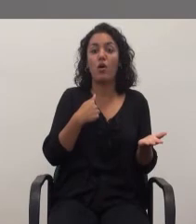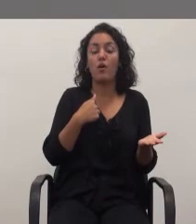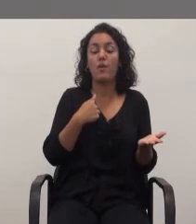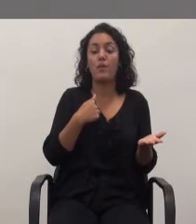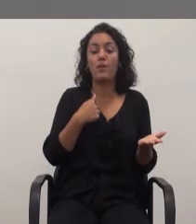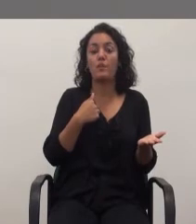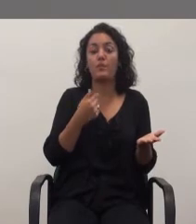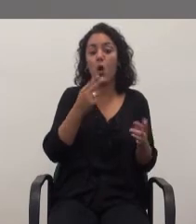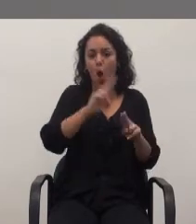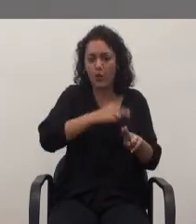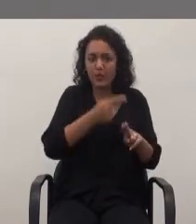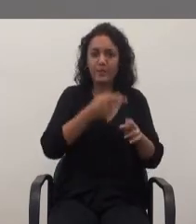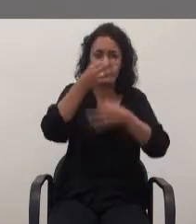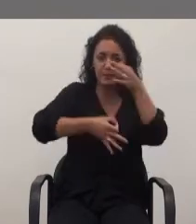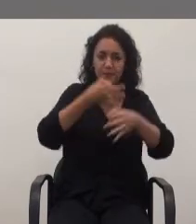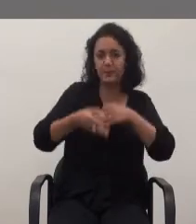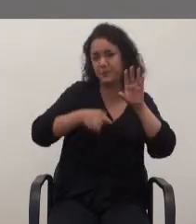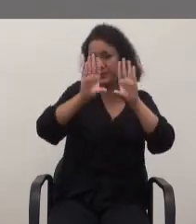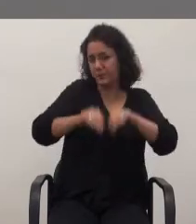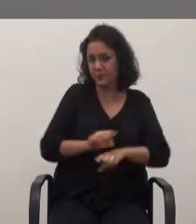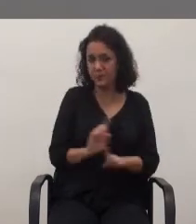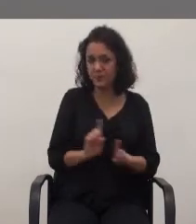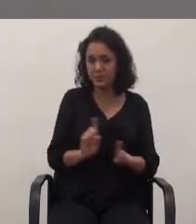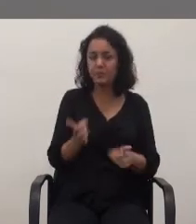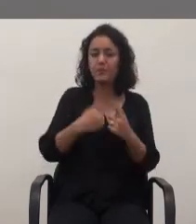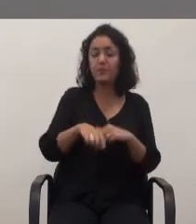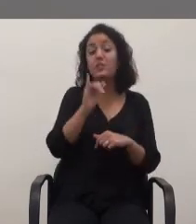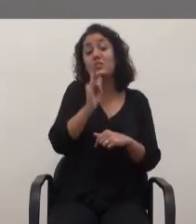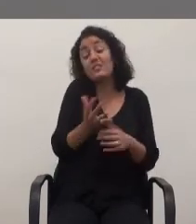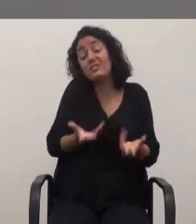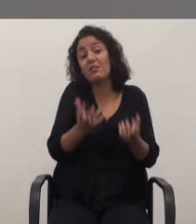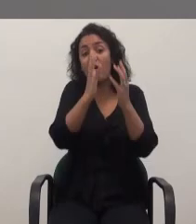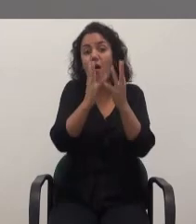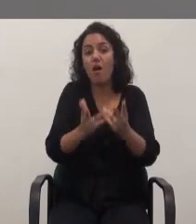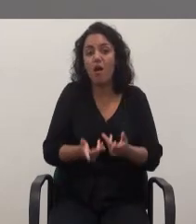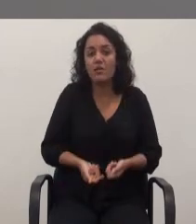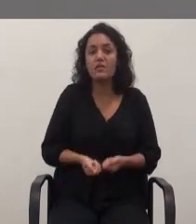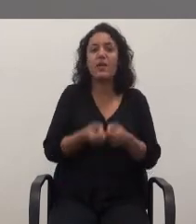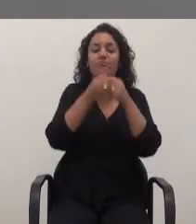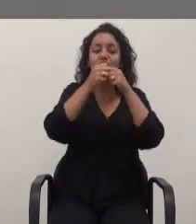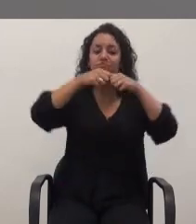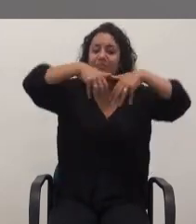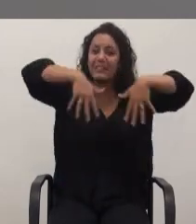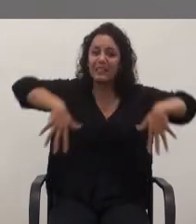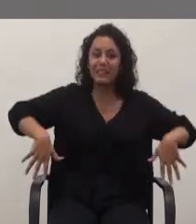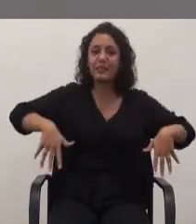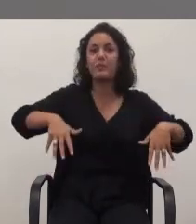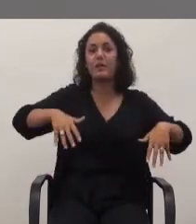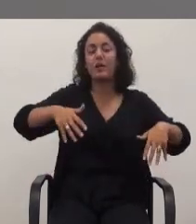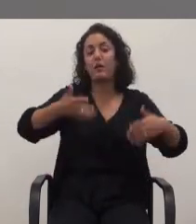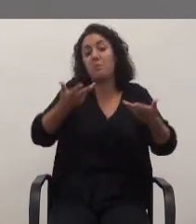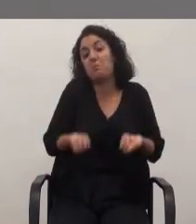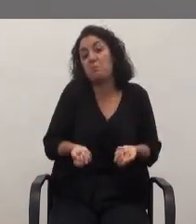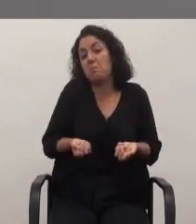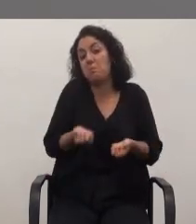eso, sino simplemente organizarlo un poco más esquemáticamente para poder contar